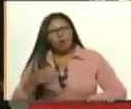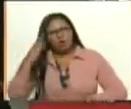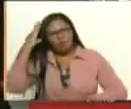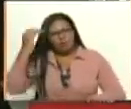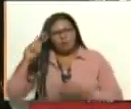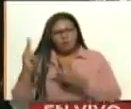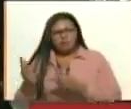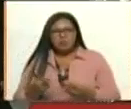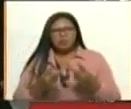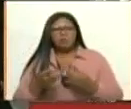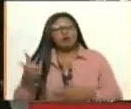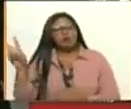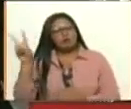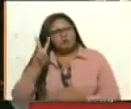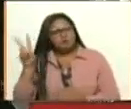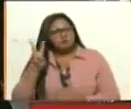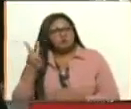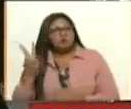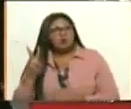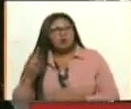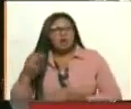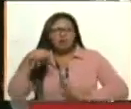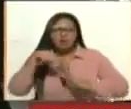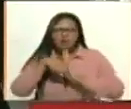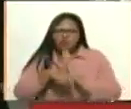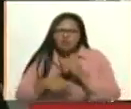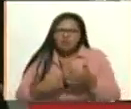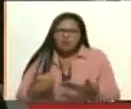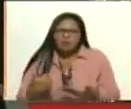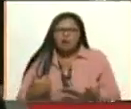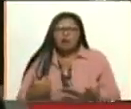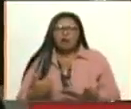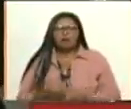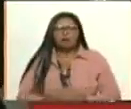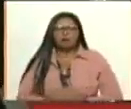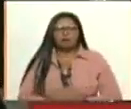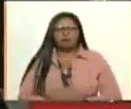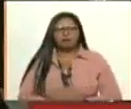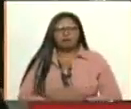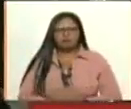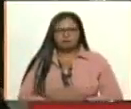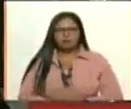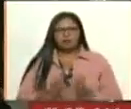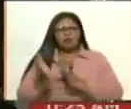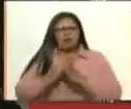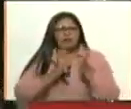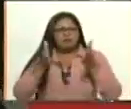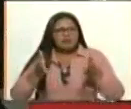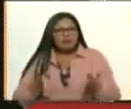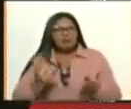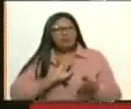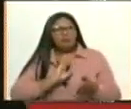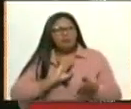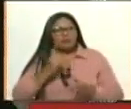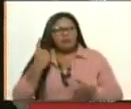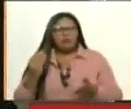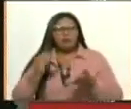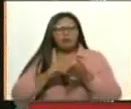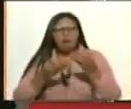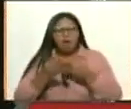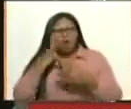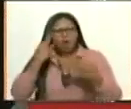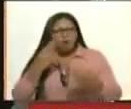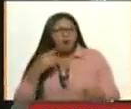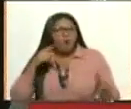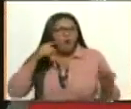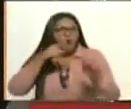está invitando a Venezuela a profundizar en un cristianismo que tiene que volver a los orígenes,